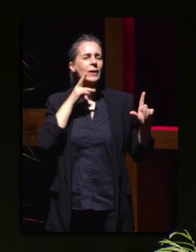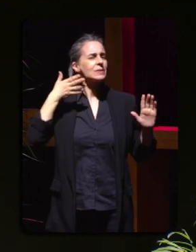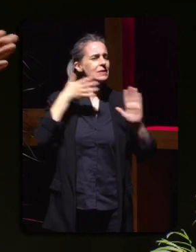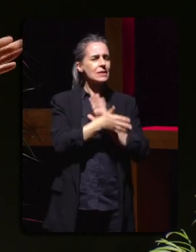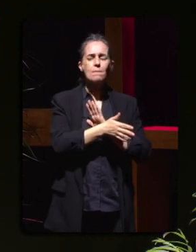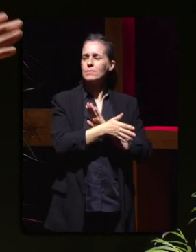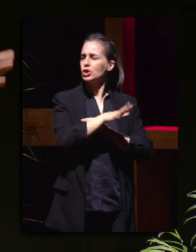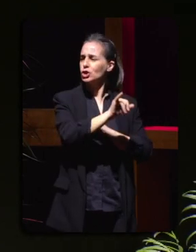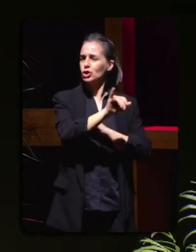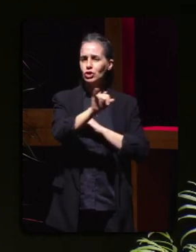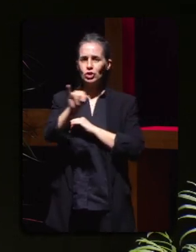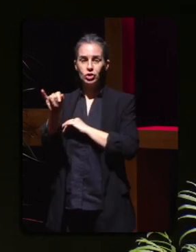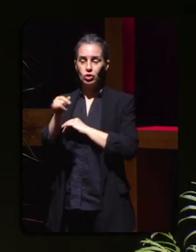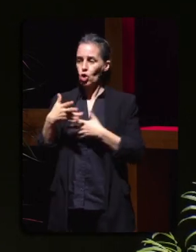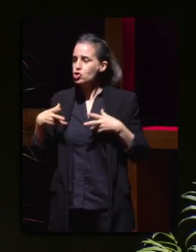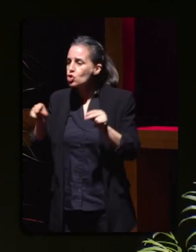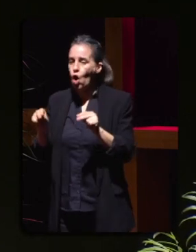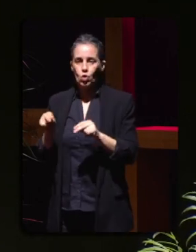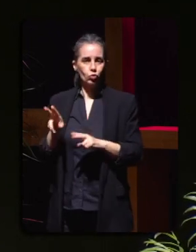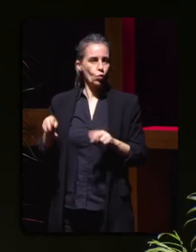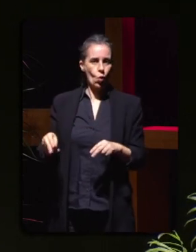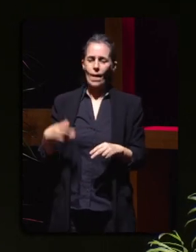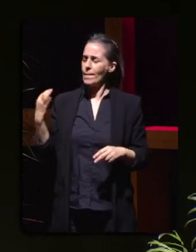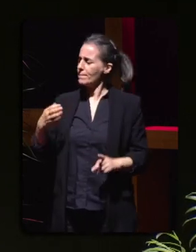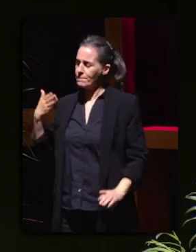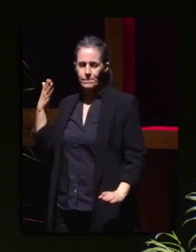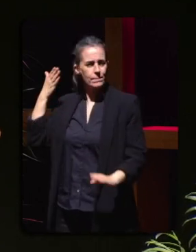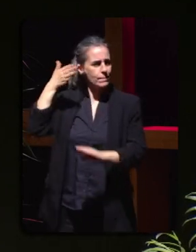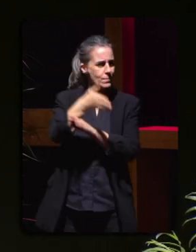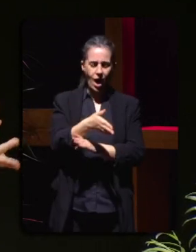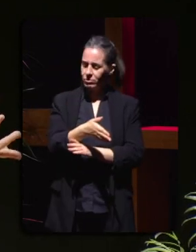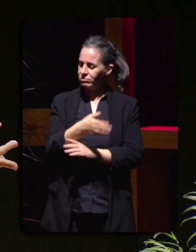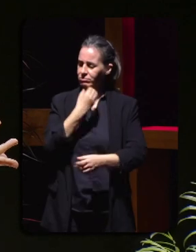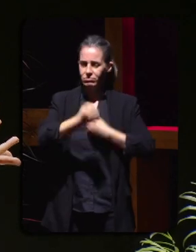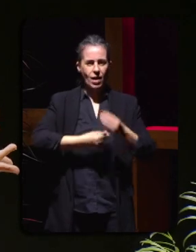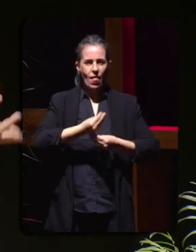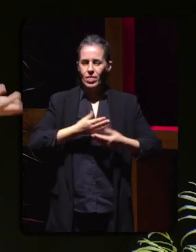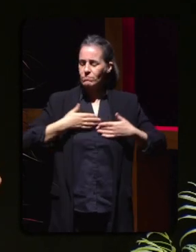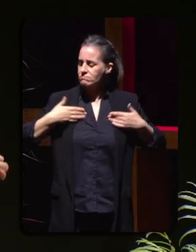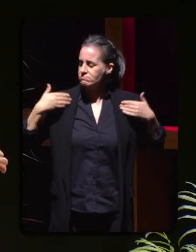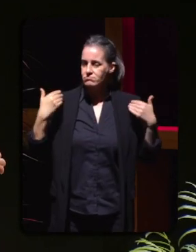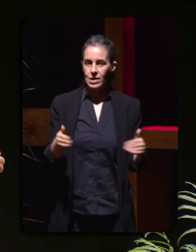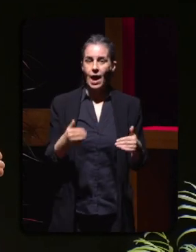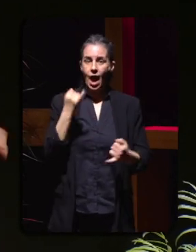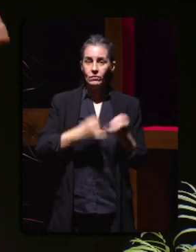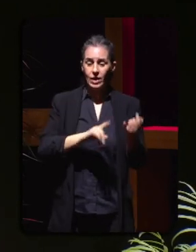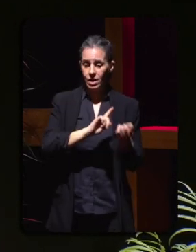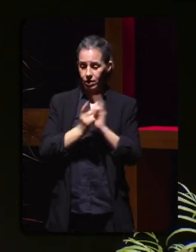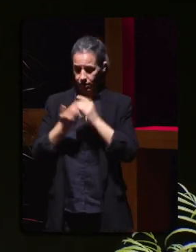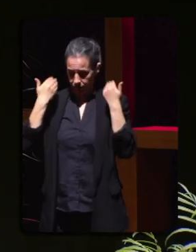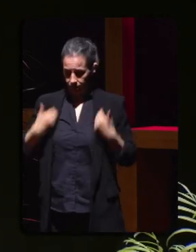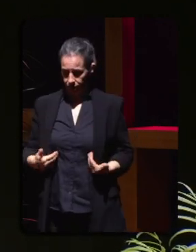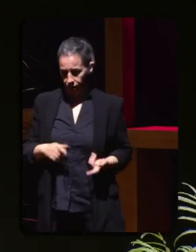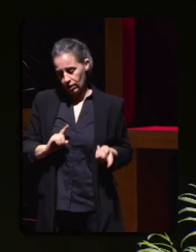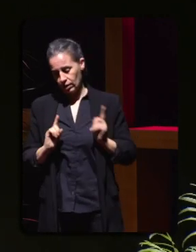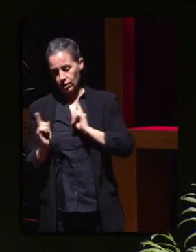mi compi claro no dices que no a nada a por todas ha hecho tanto tanto que se ha convertido en un tío porque hay